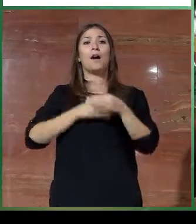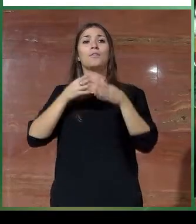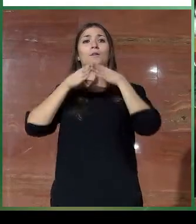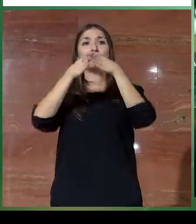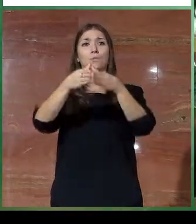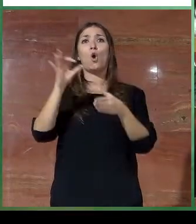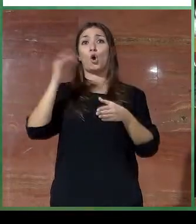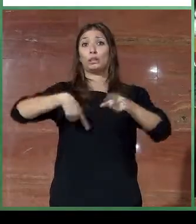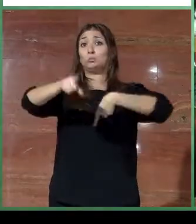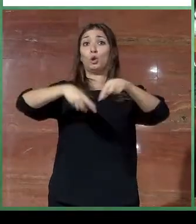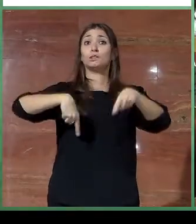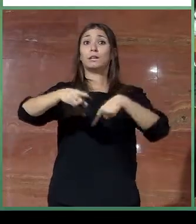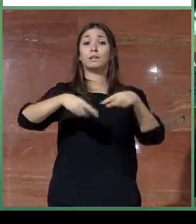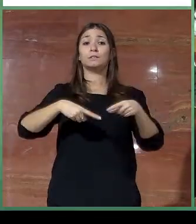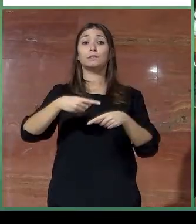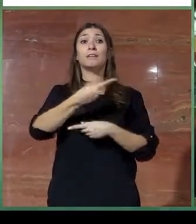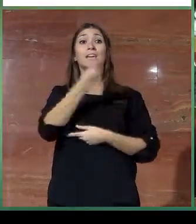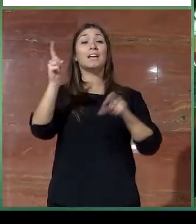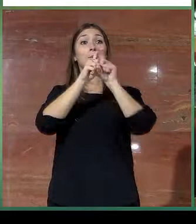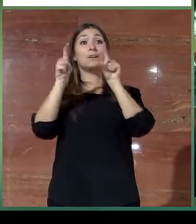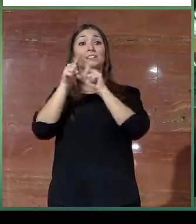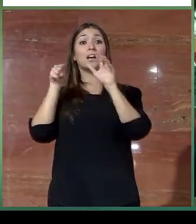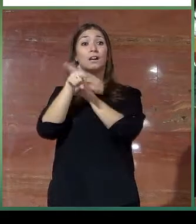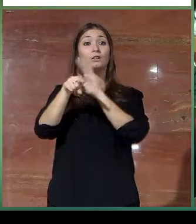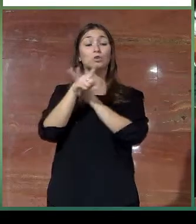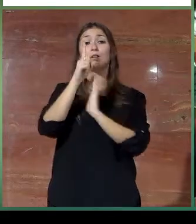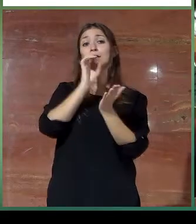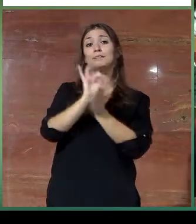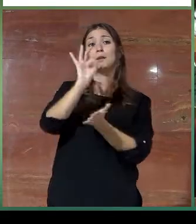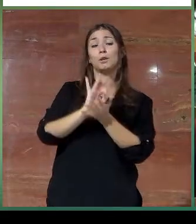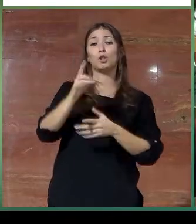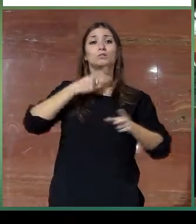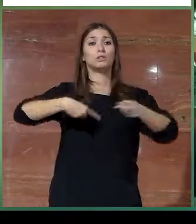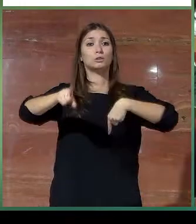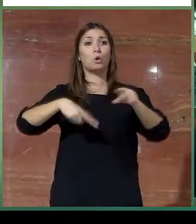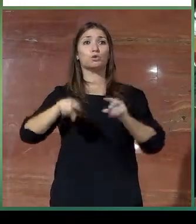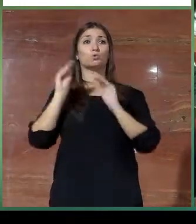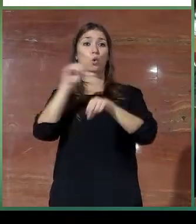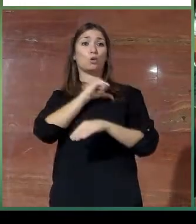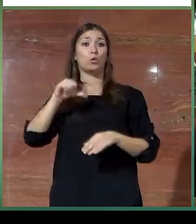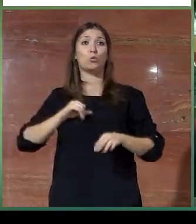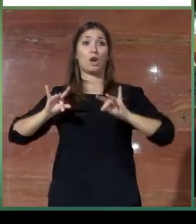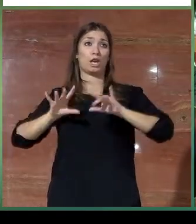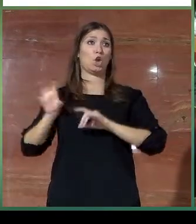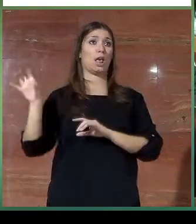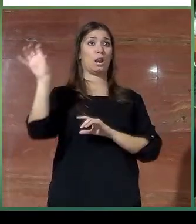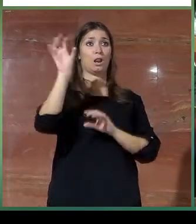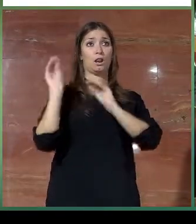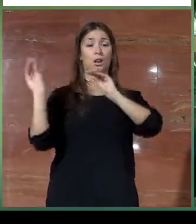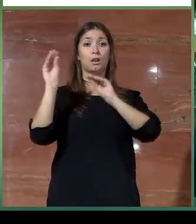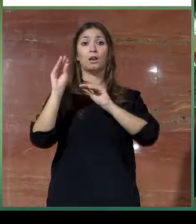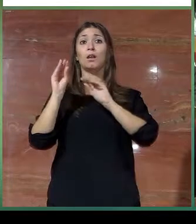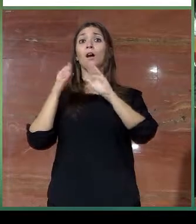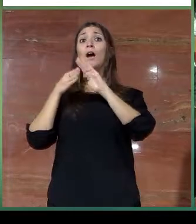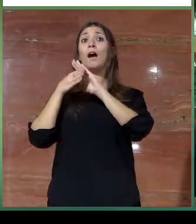transporte, las empresas que gestionan los servicios de transporte autónomo regionales. El acceso